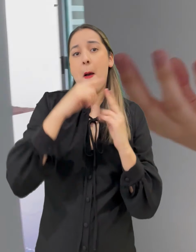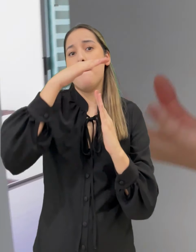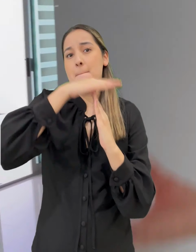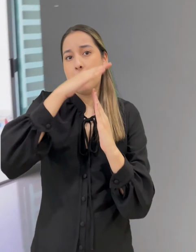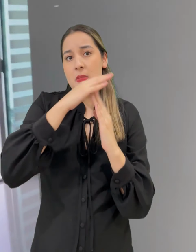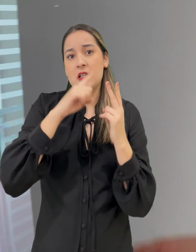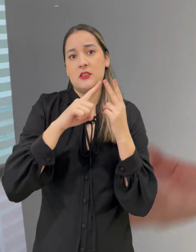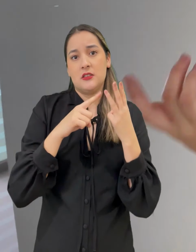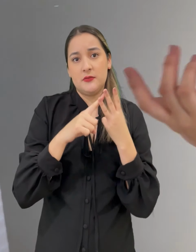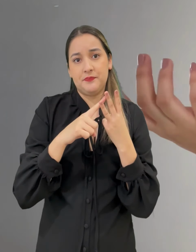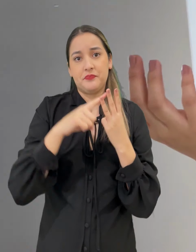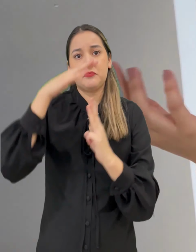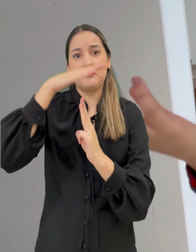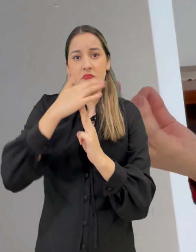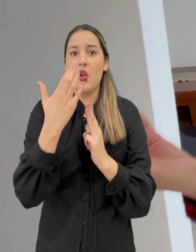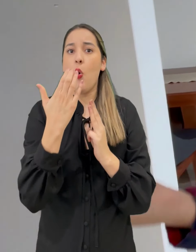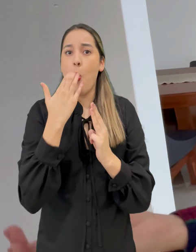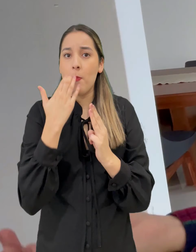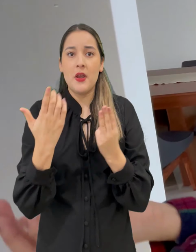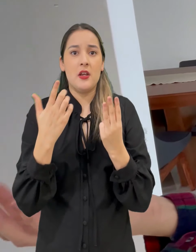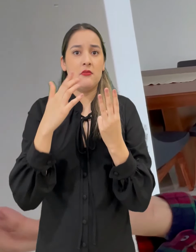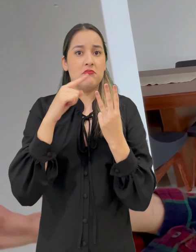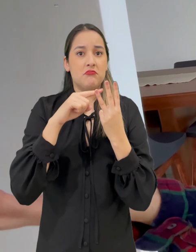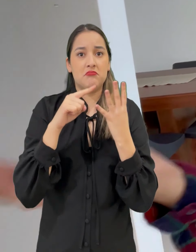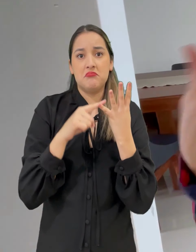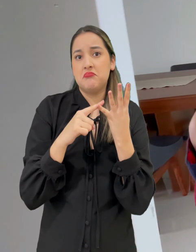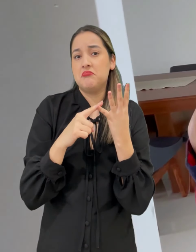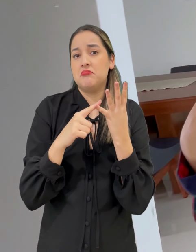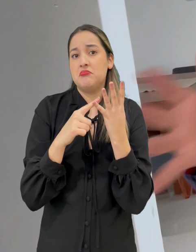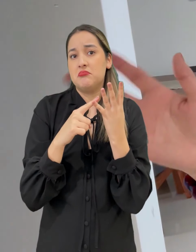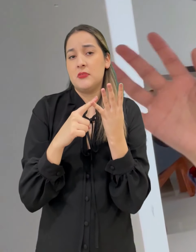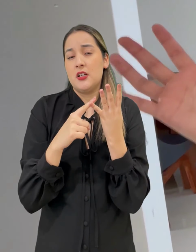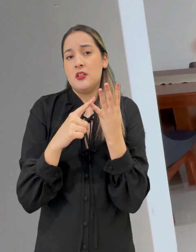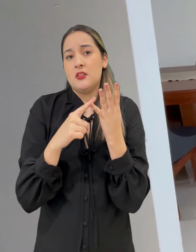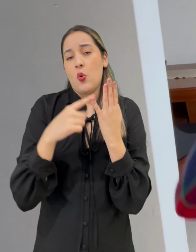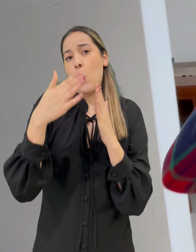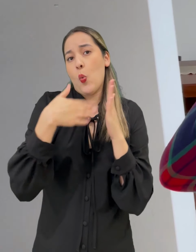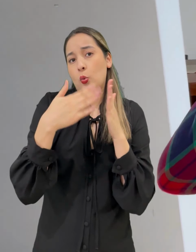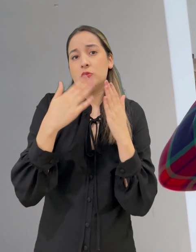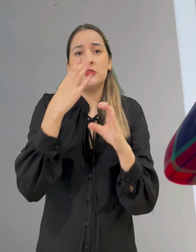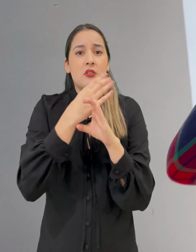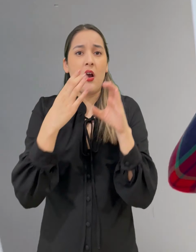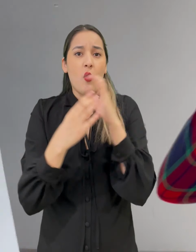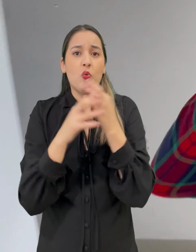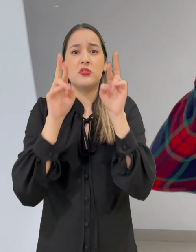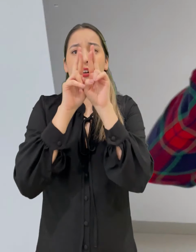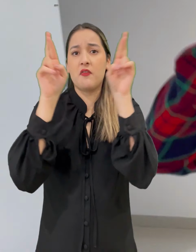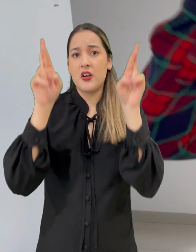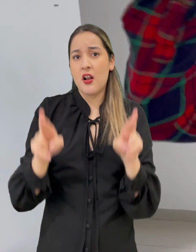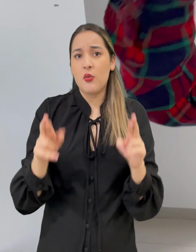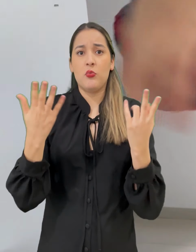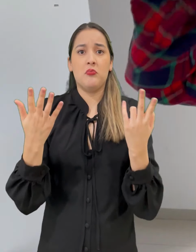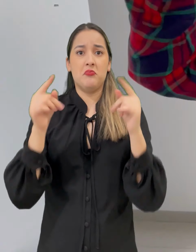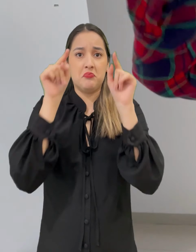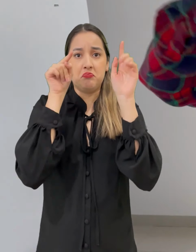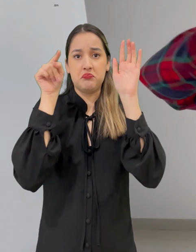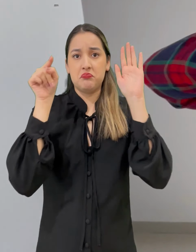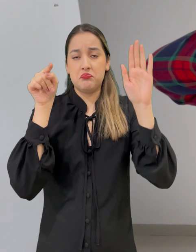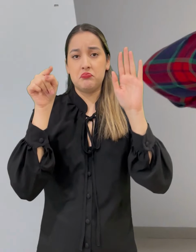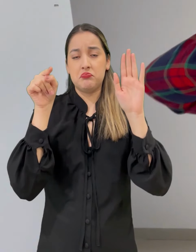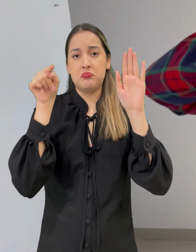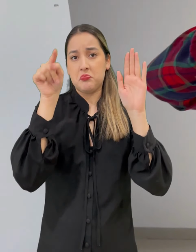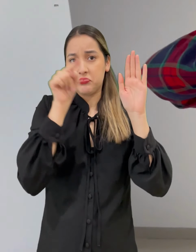mesa el comedor pues cosas de la cocina pues nada más entre refrigerador